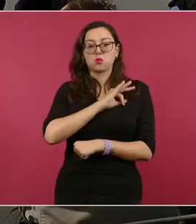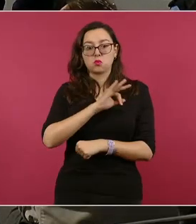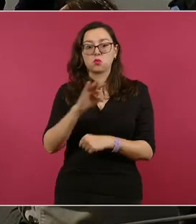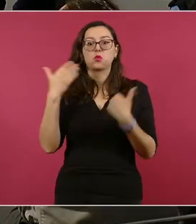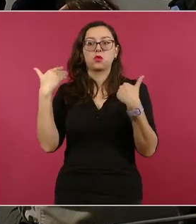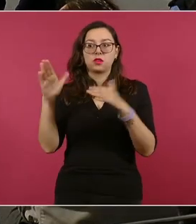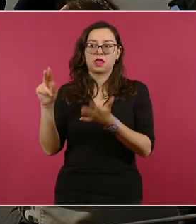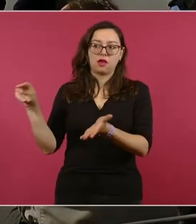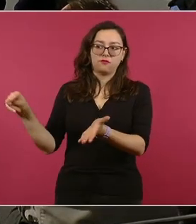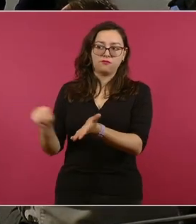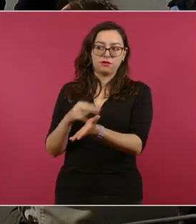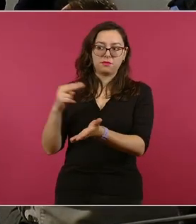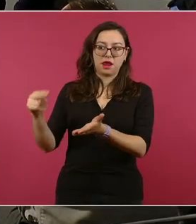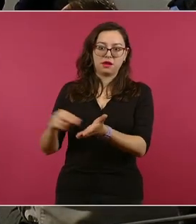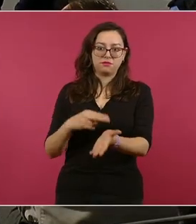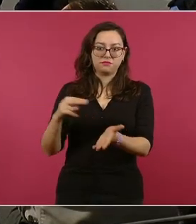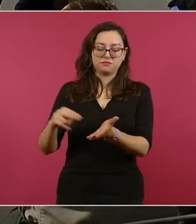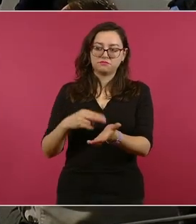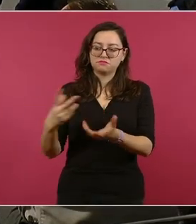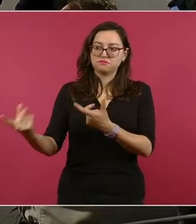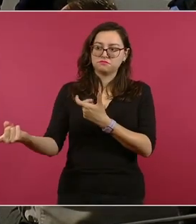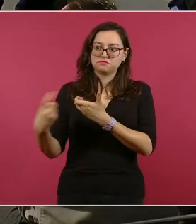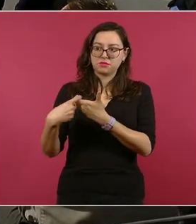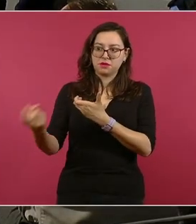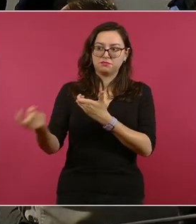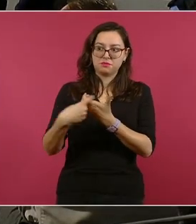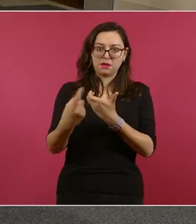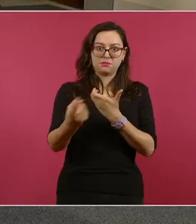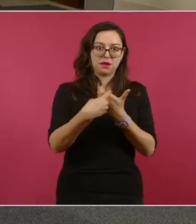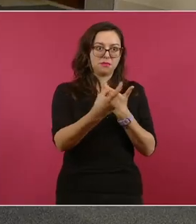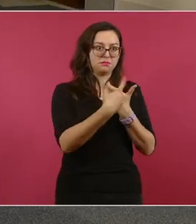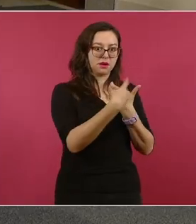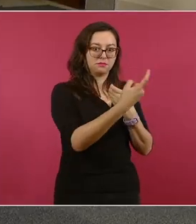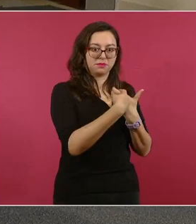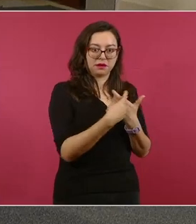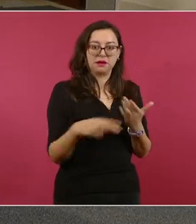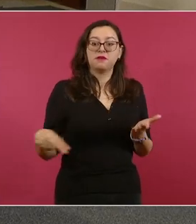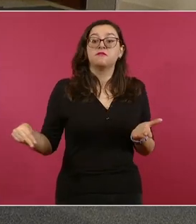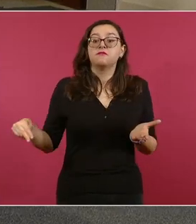esta denuncia, cómo se pueden adherir